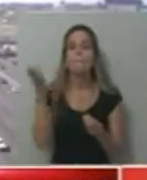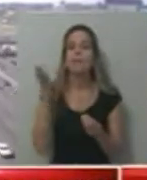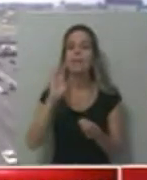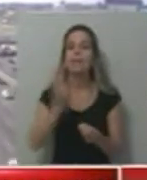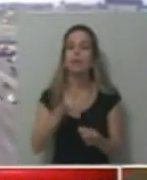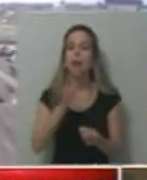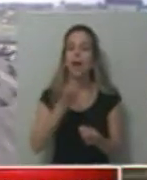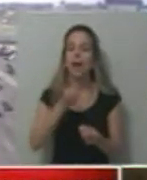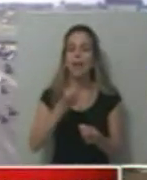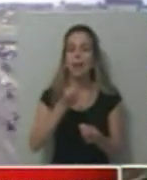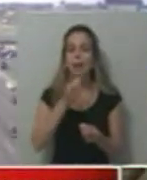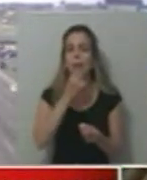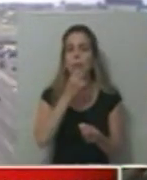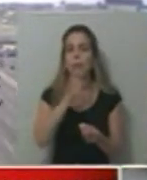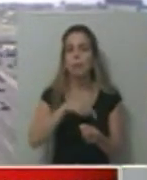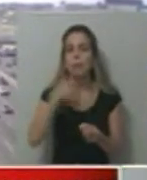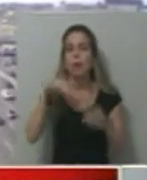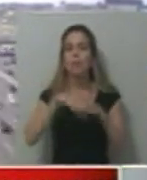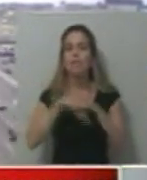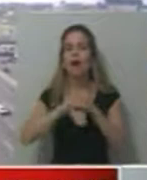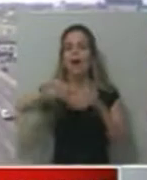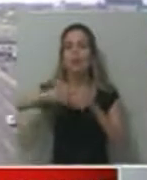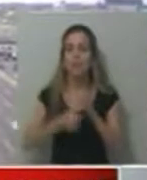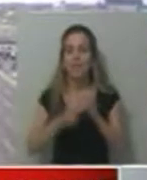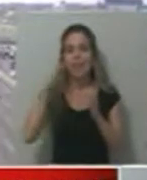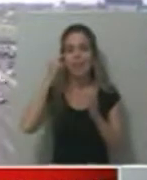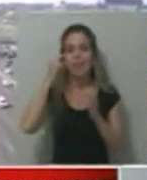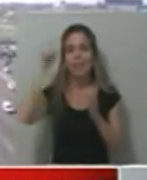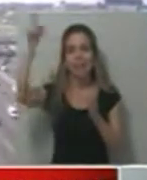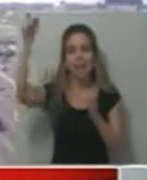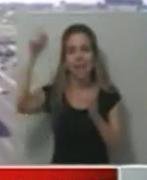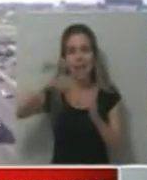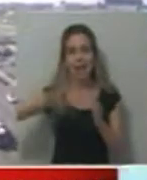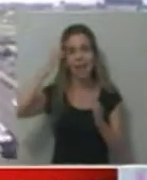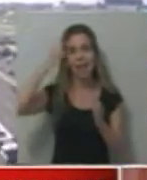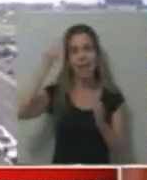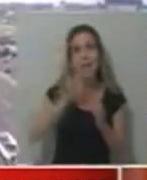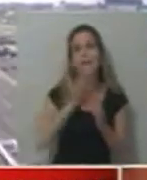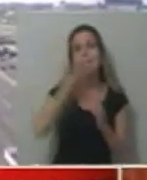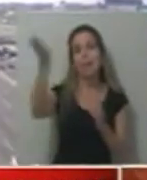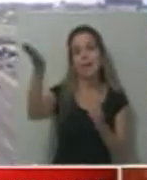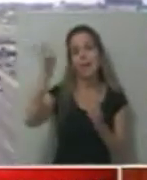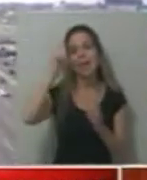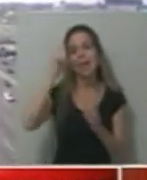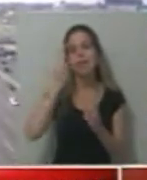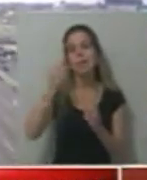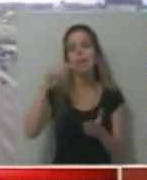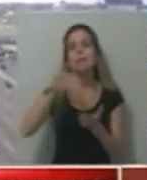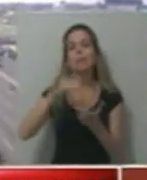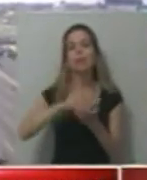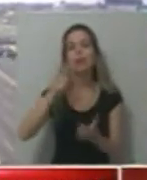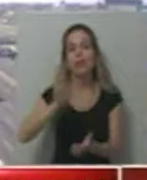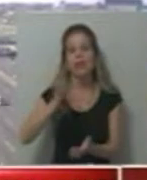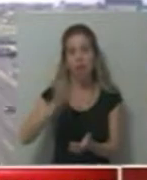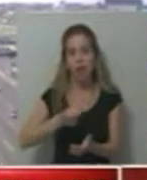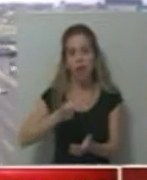afuera. Por ejemplo, Banco Central de China, 10.000 millones de dólares. Ojalá que la plata consigan. ¿A cuánto? Ojo.